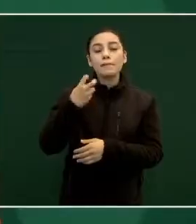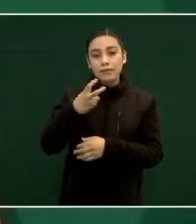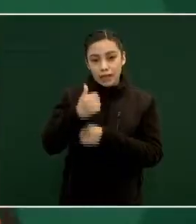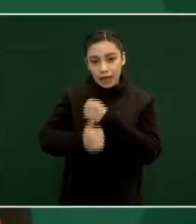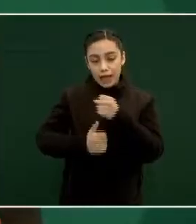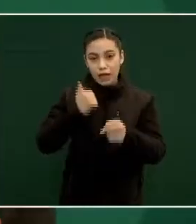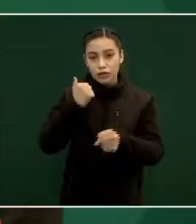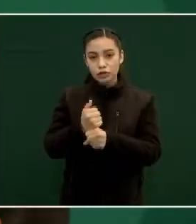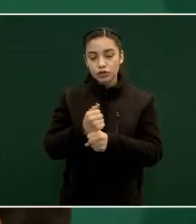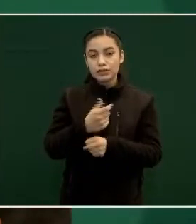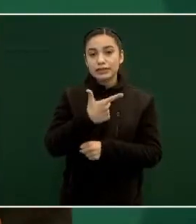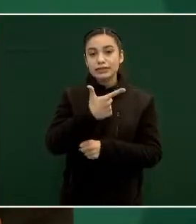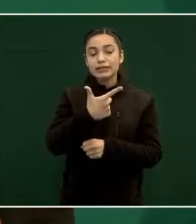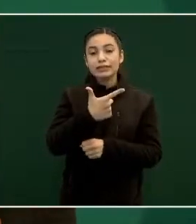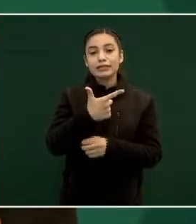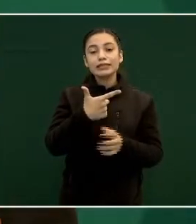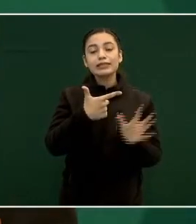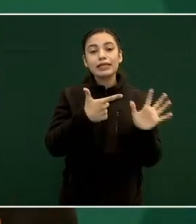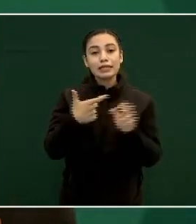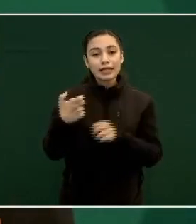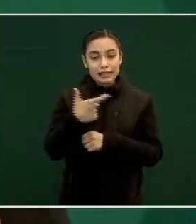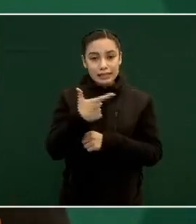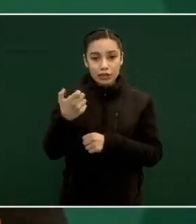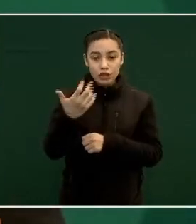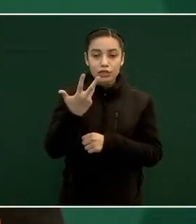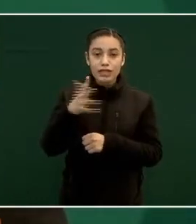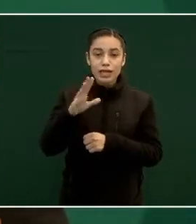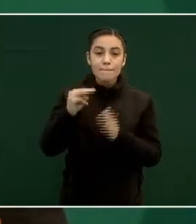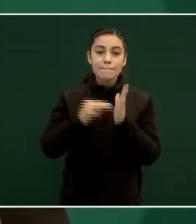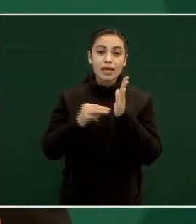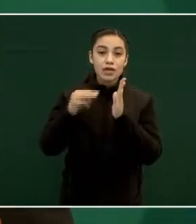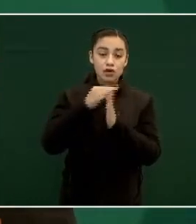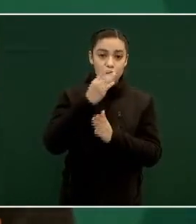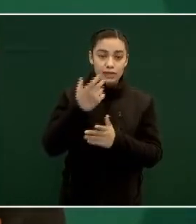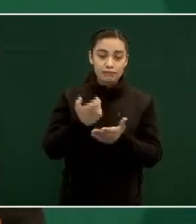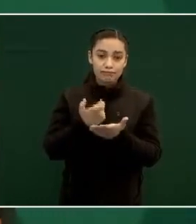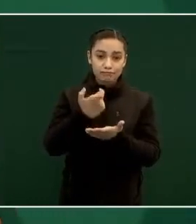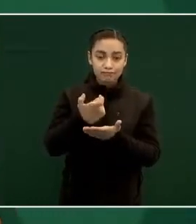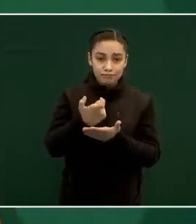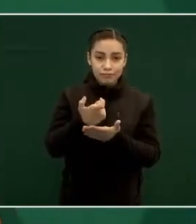millones de pesos que nos van a dar una capacidad excepcional